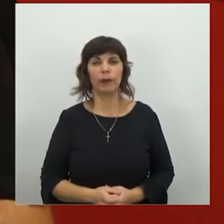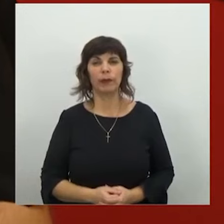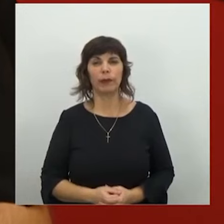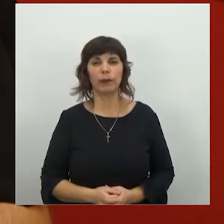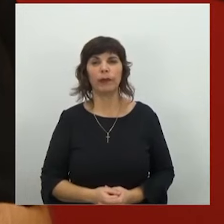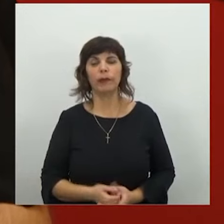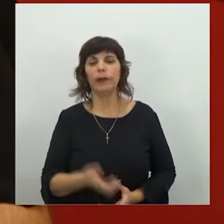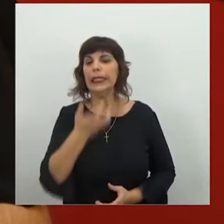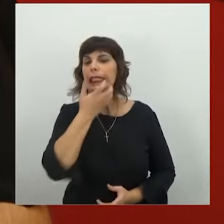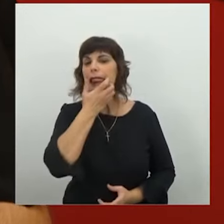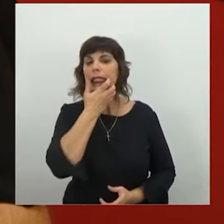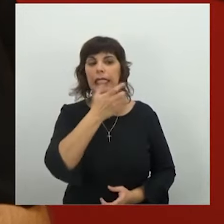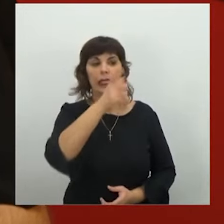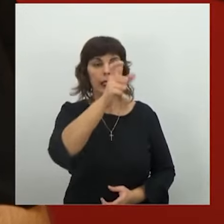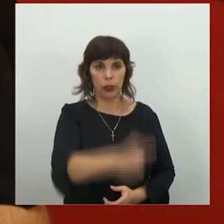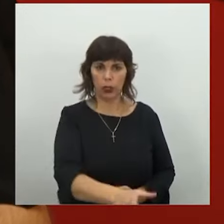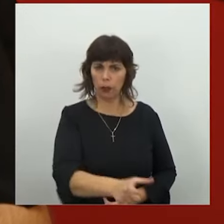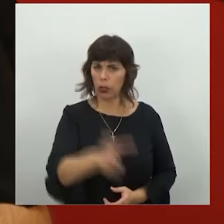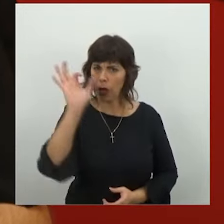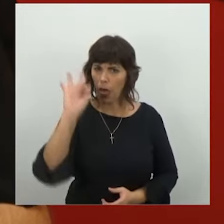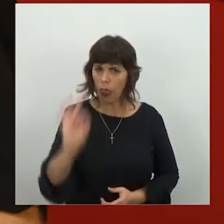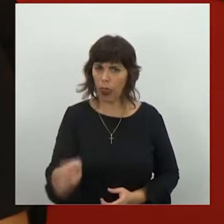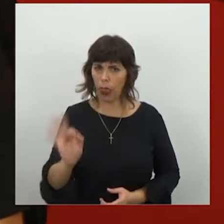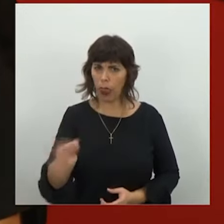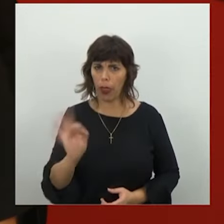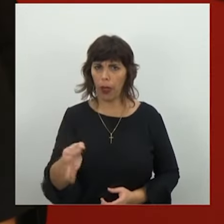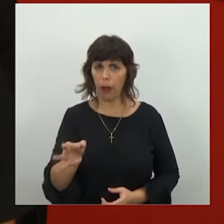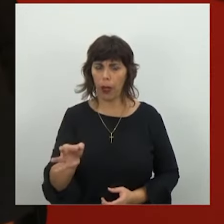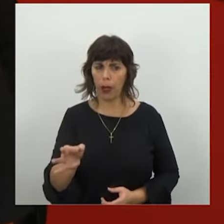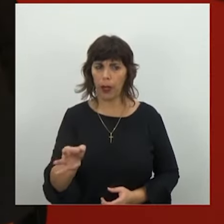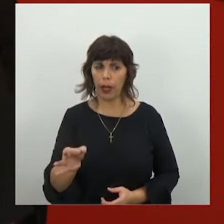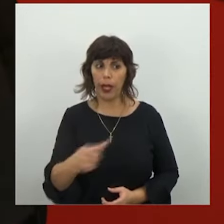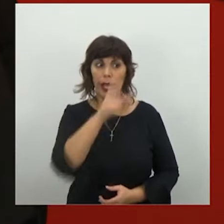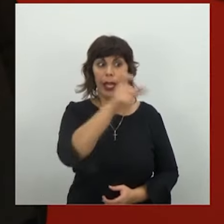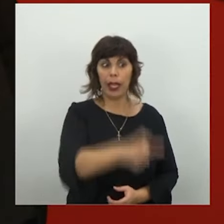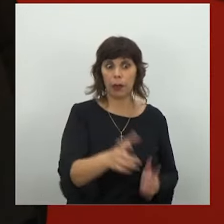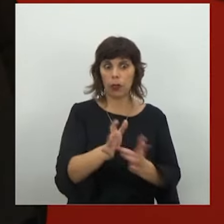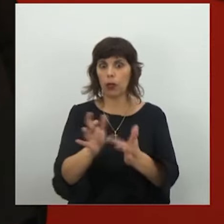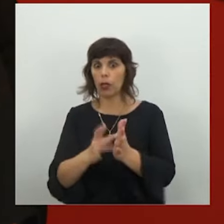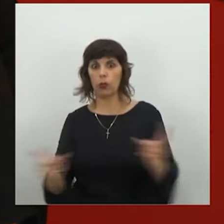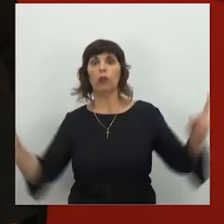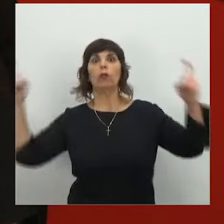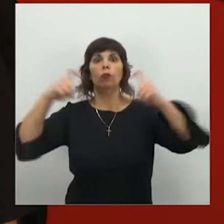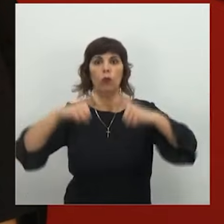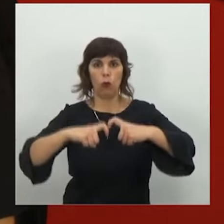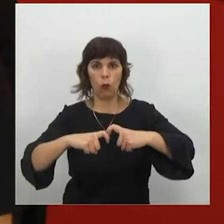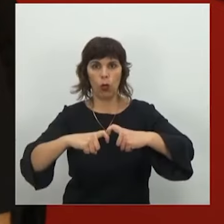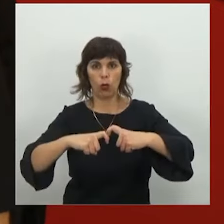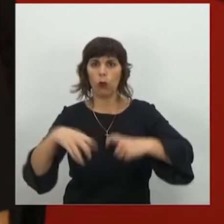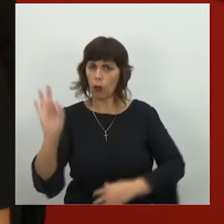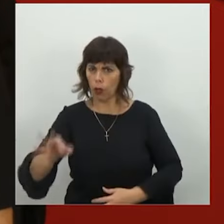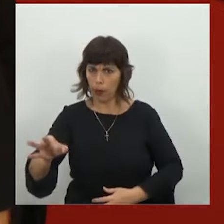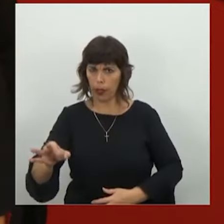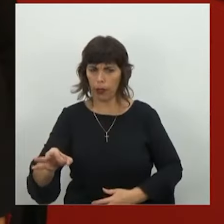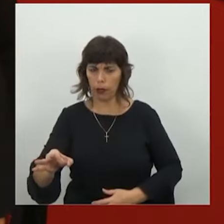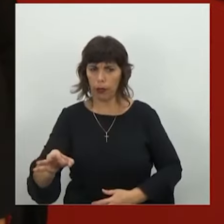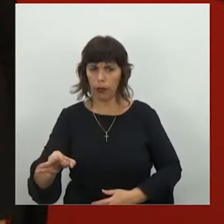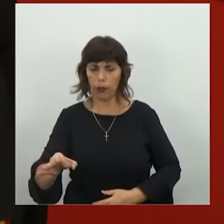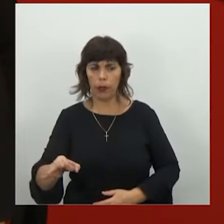una persona de verdad ha tenido un encuentro con Jesucristo, no estoy hablando de